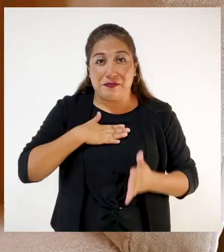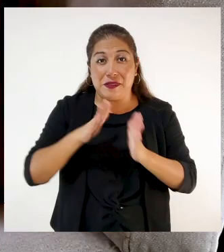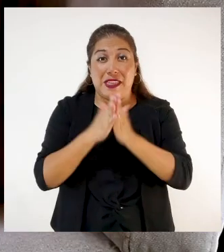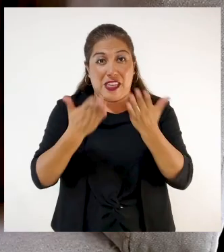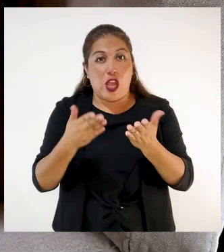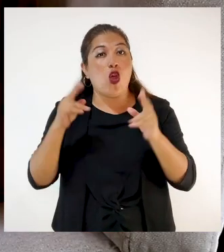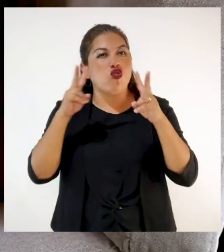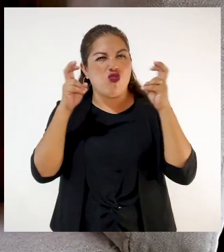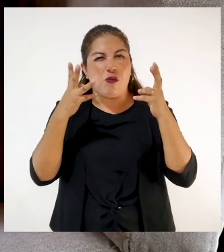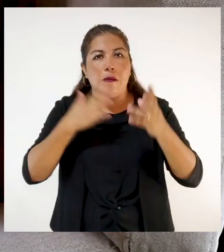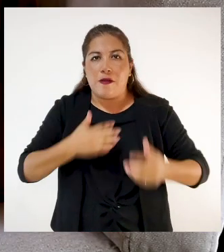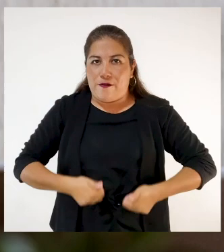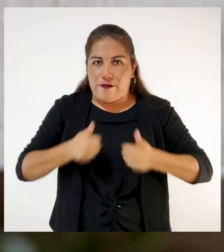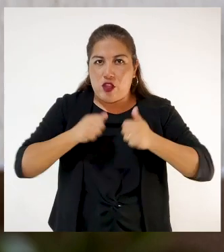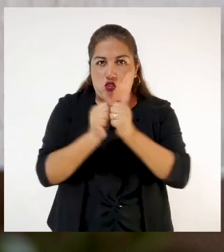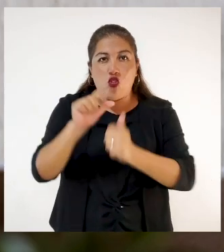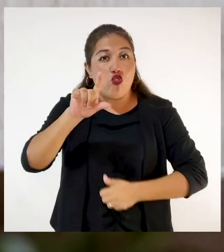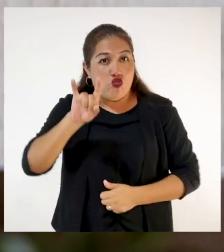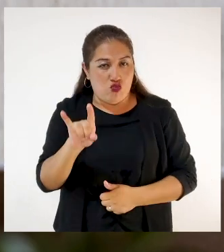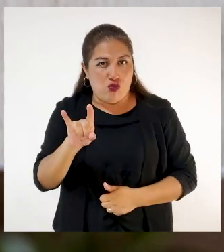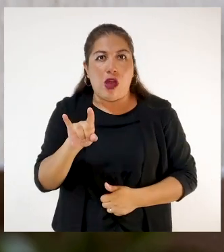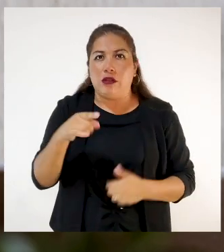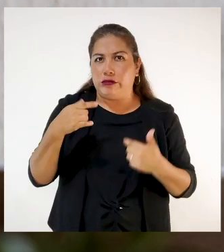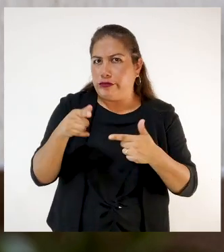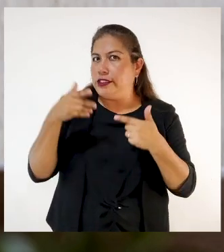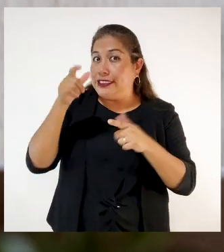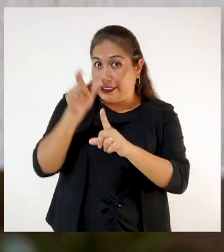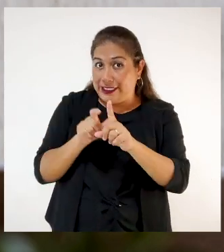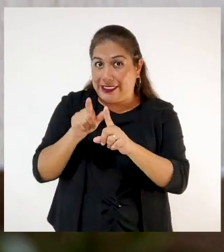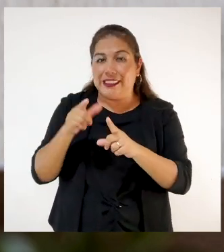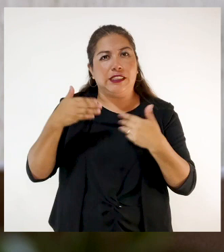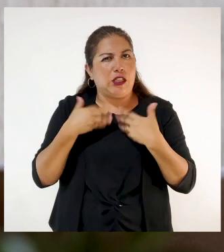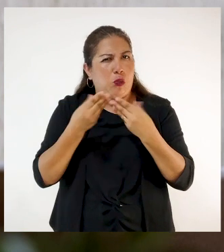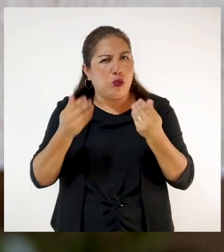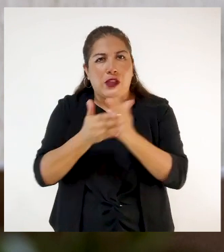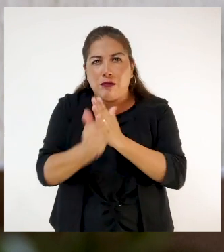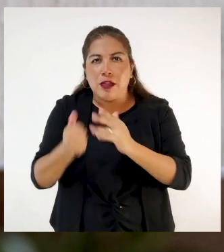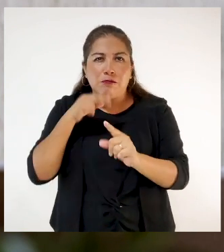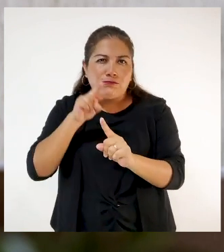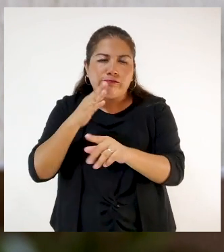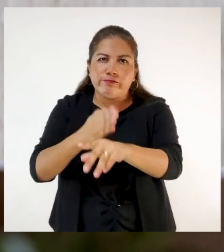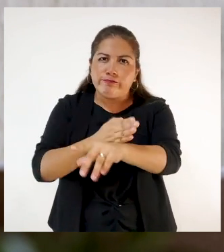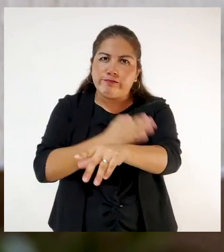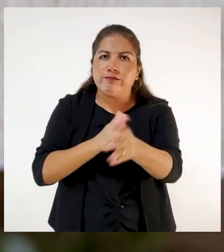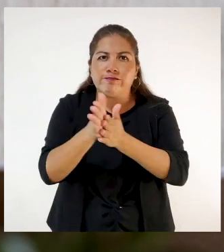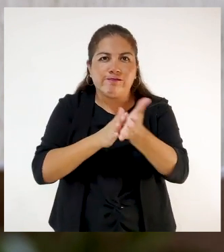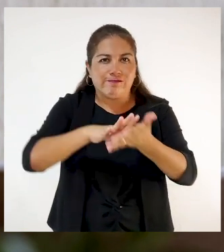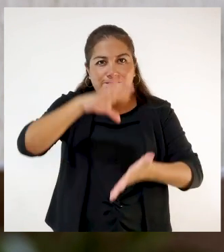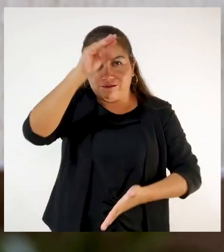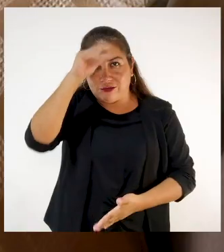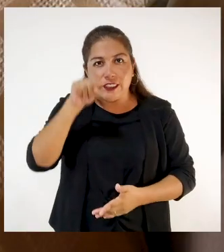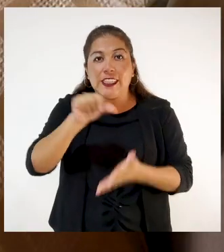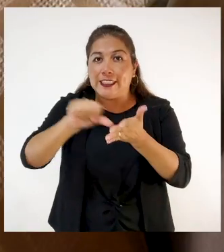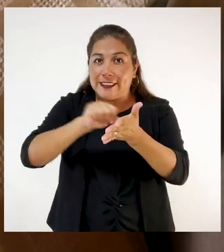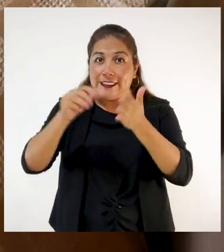El libro se llama Mi vida con Lu y ella en realidad tiene muchas habilidades. Algo que yo rescato de Lu es la perseverancia y las ganas de